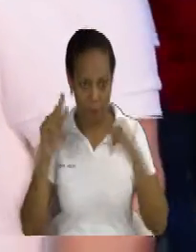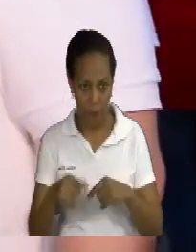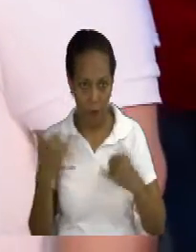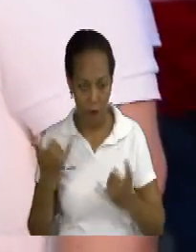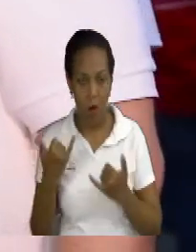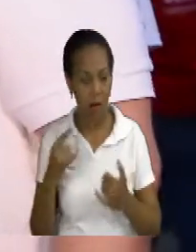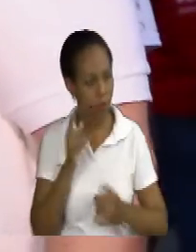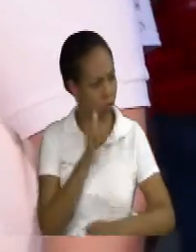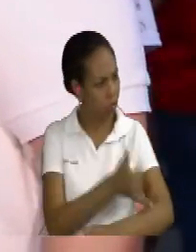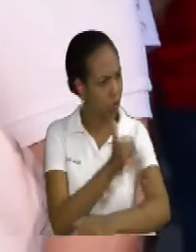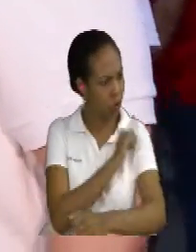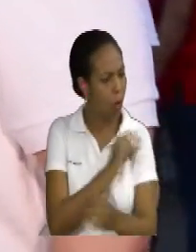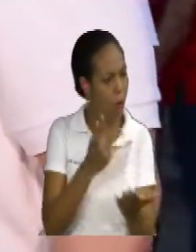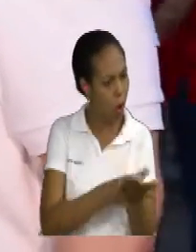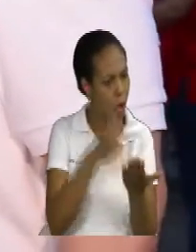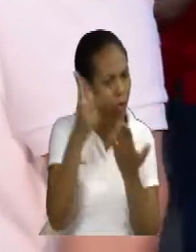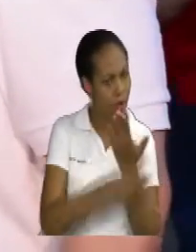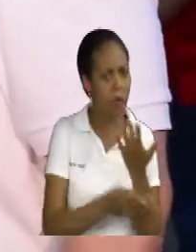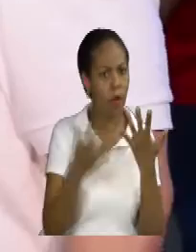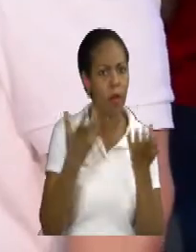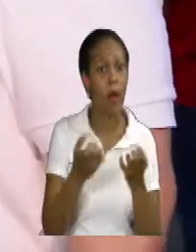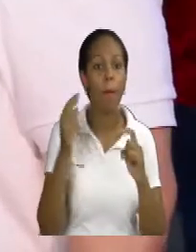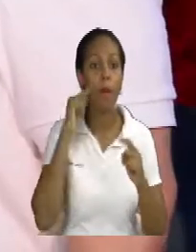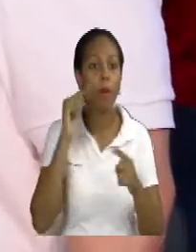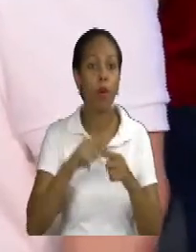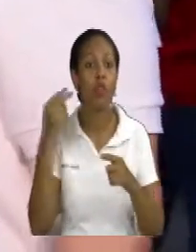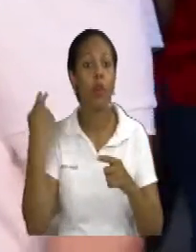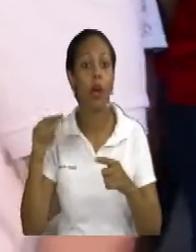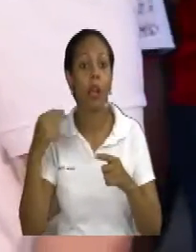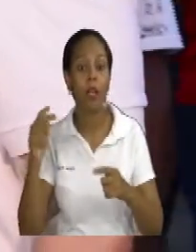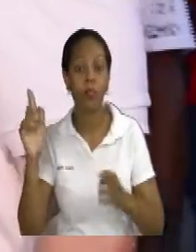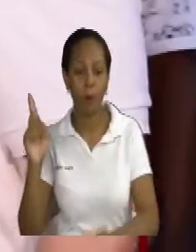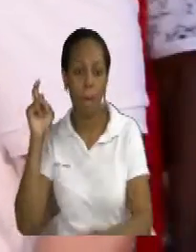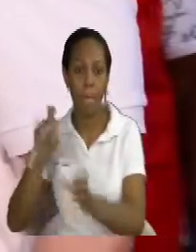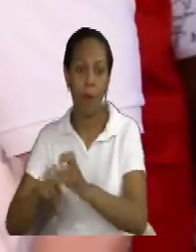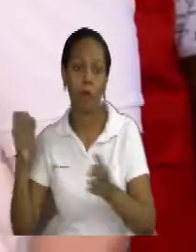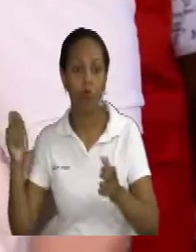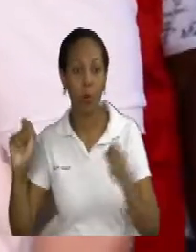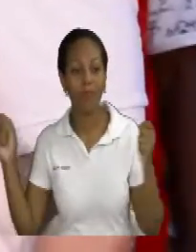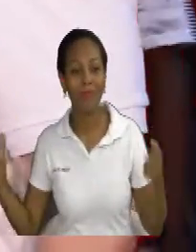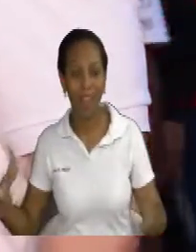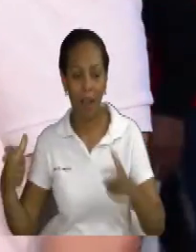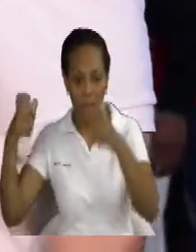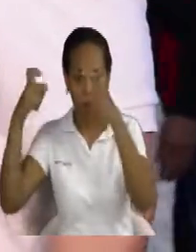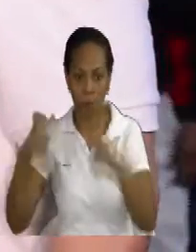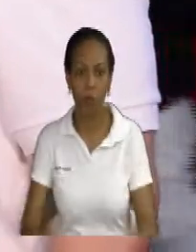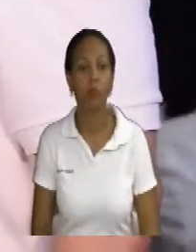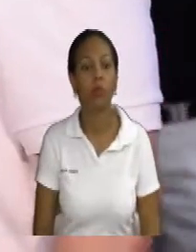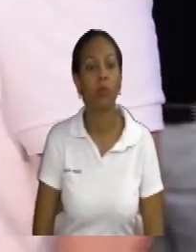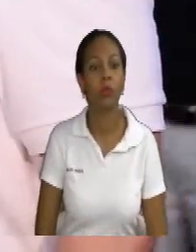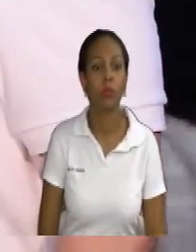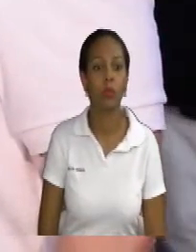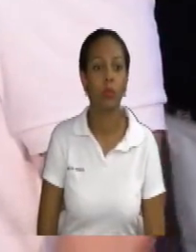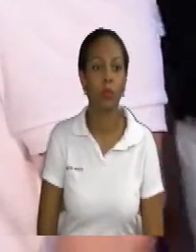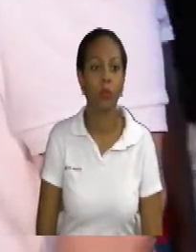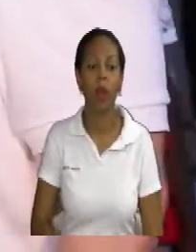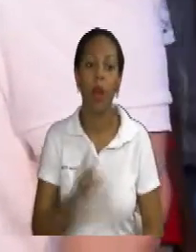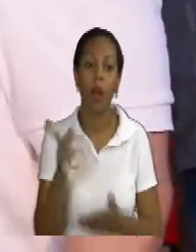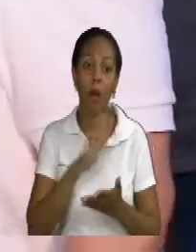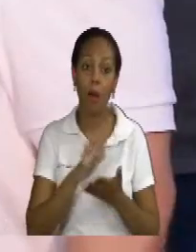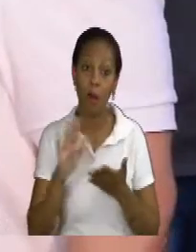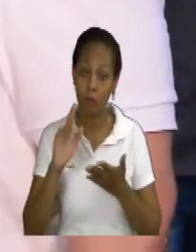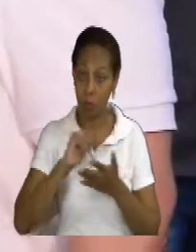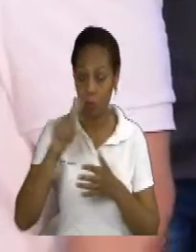proyecto para llegar al Senado de la República de Colombia. Bueno, aquí vemos un recorrido muy importante en la política. Empezamos desde la Junta de